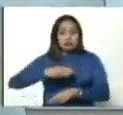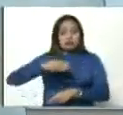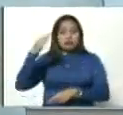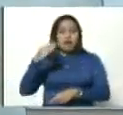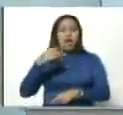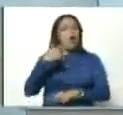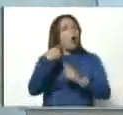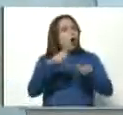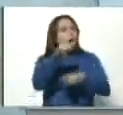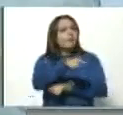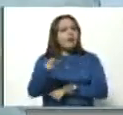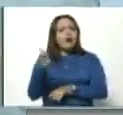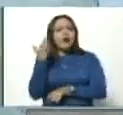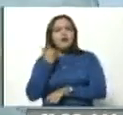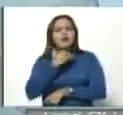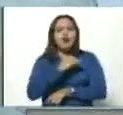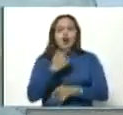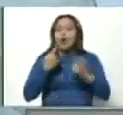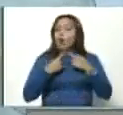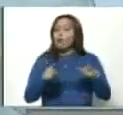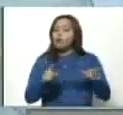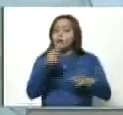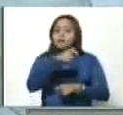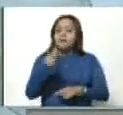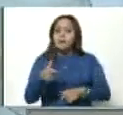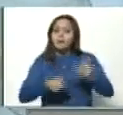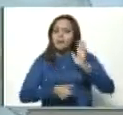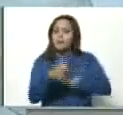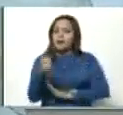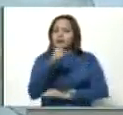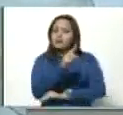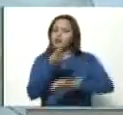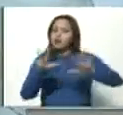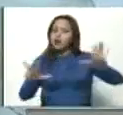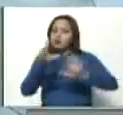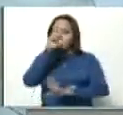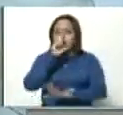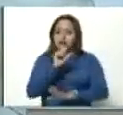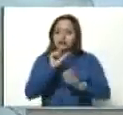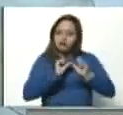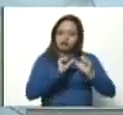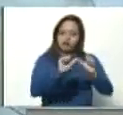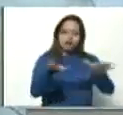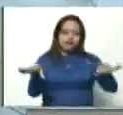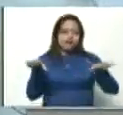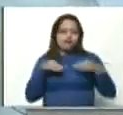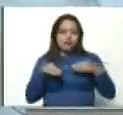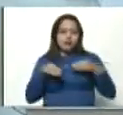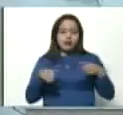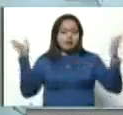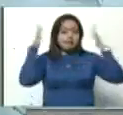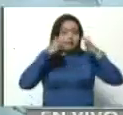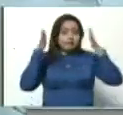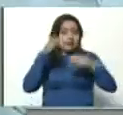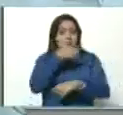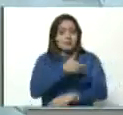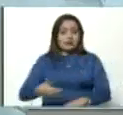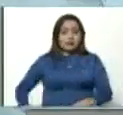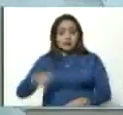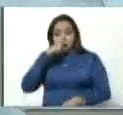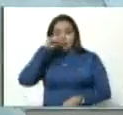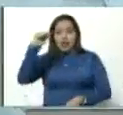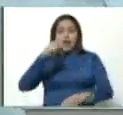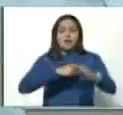y el resto de los pobladores mayores de 18 años. Continuamos entonces cumpliendo las instrucciones del presidente Nicolás en el Plan Nacional